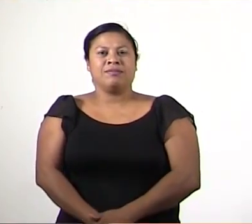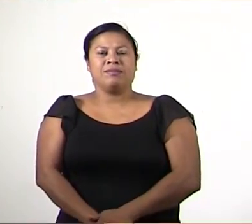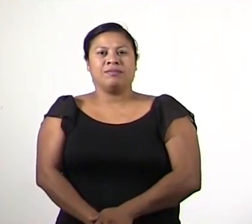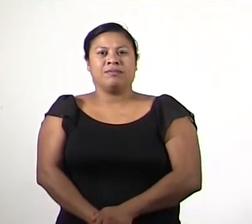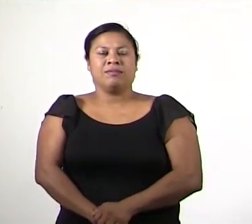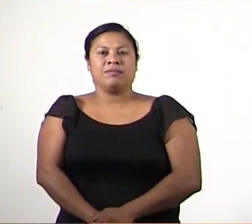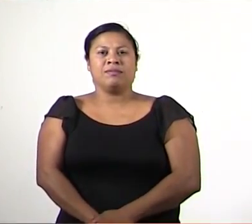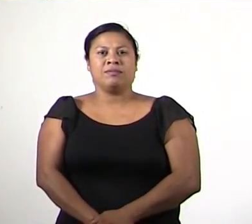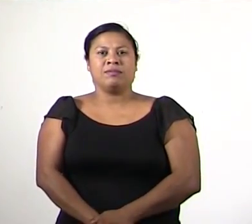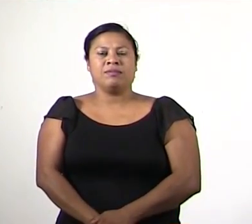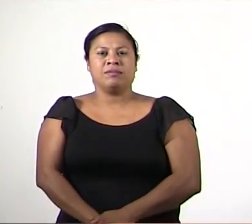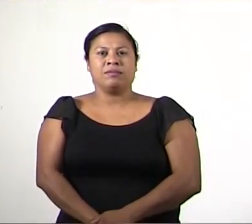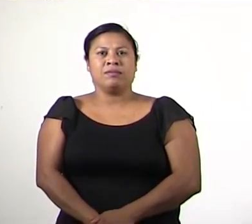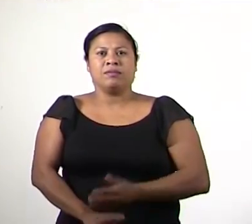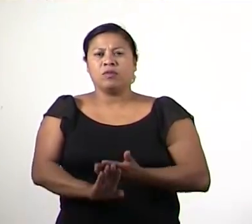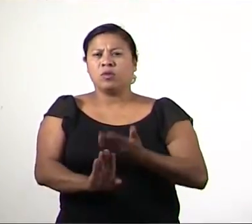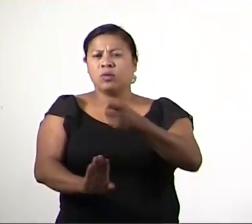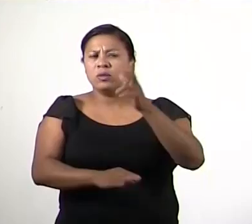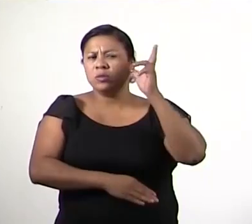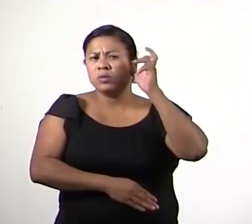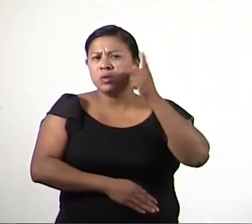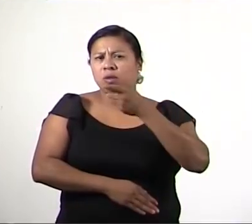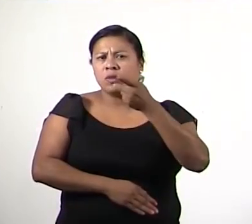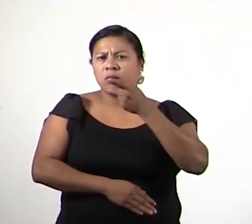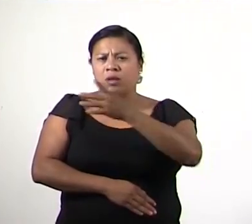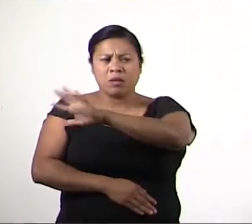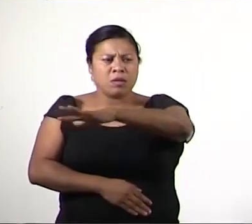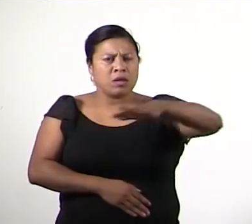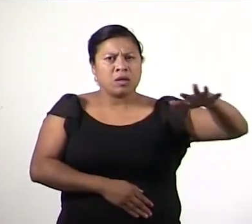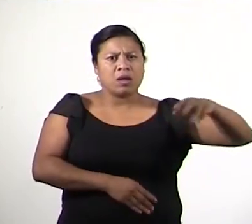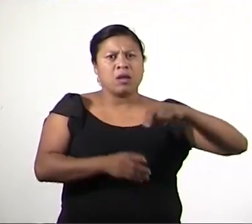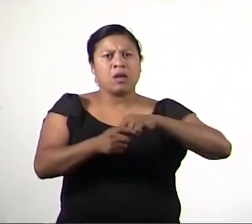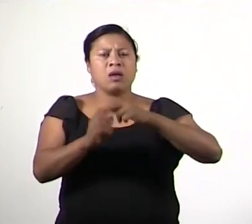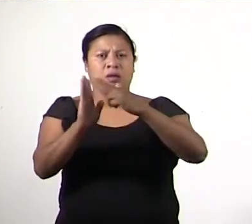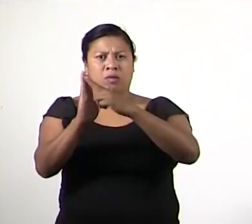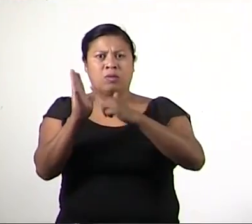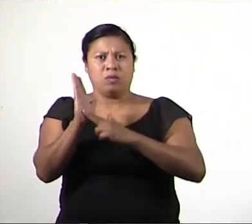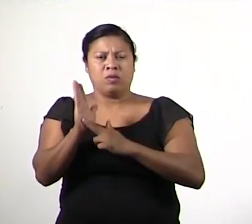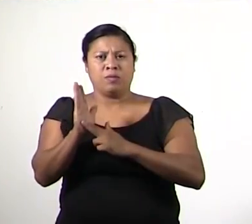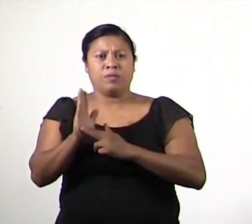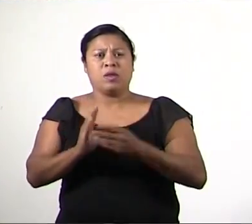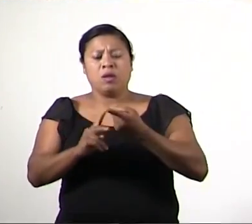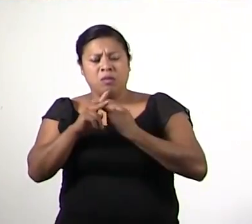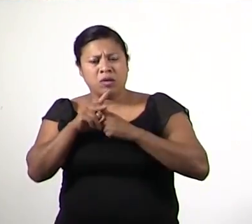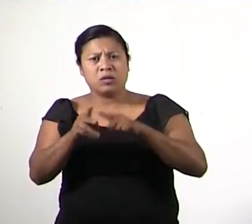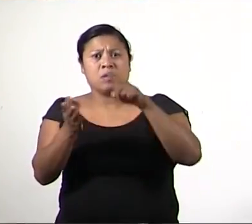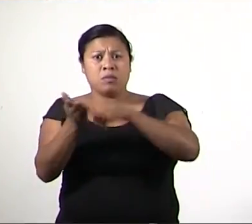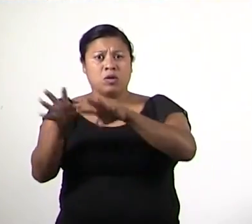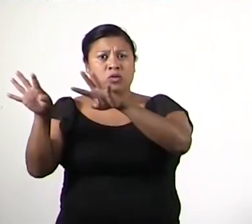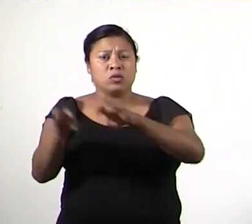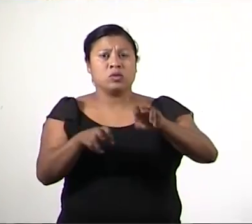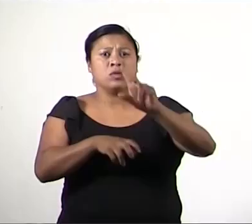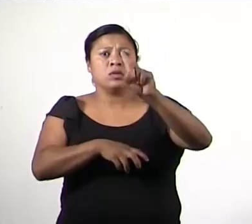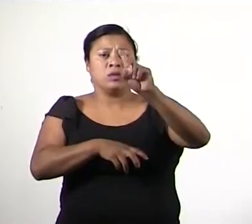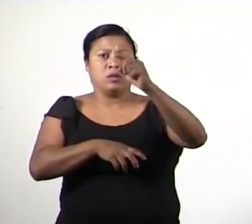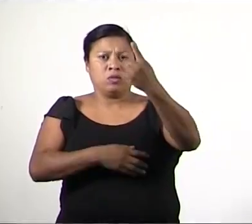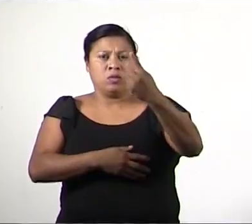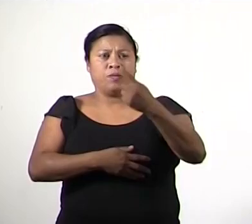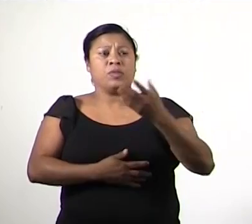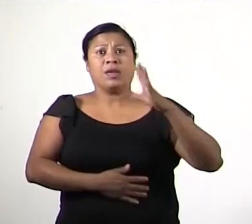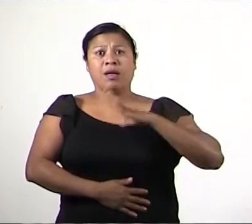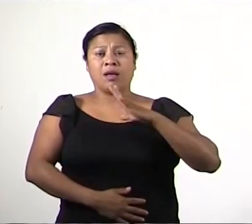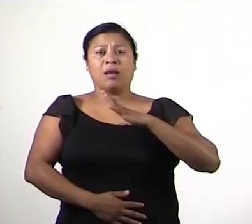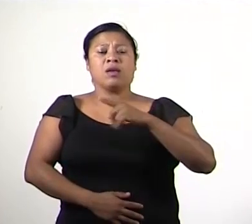¿Has escuchado hablar de la playa La Entrega en Santa María Huatulco? A principios de 1831 se produjo la traición urdida por el